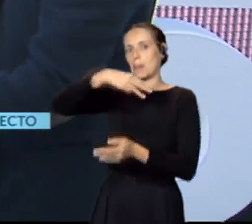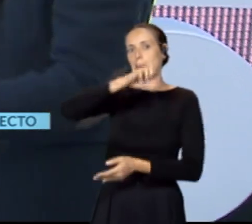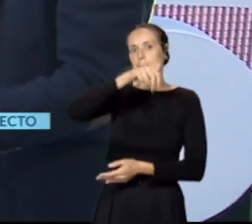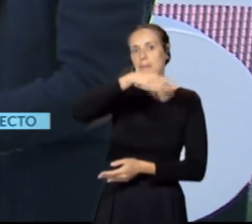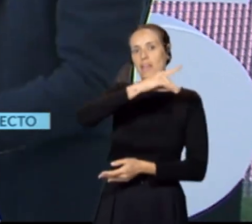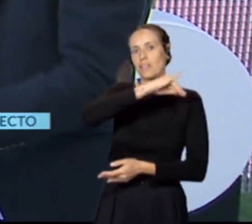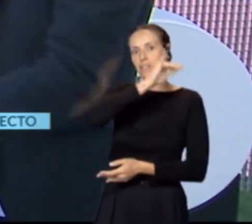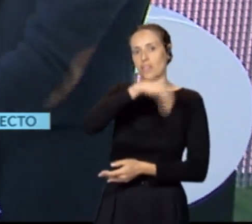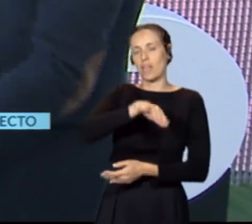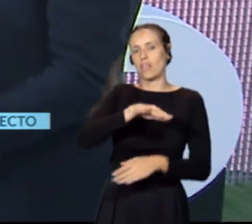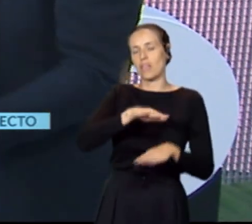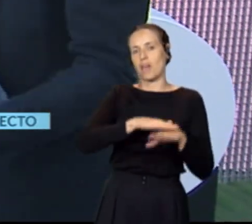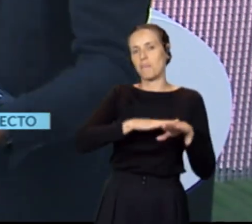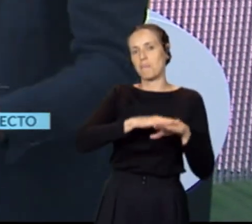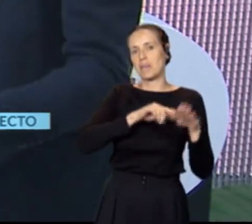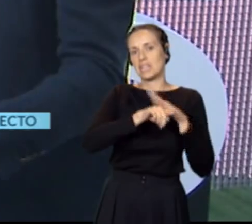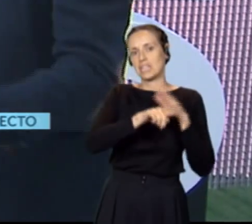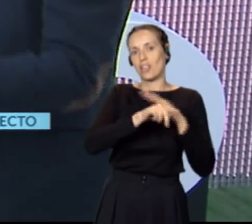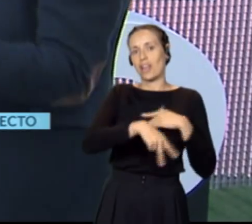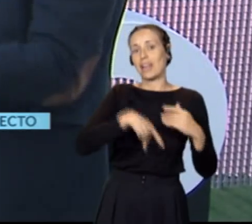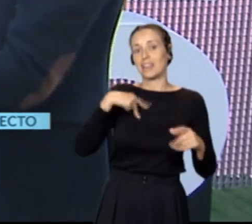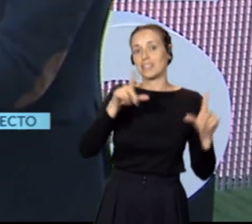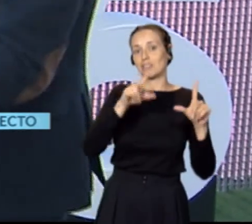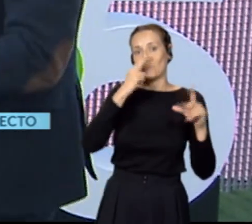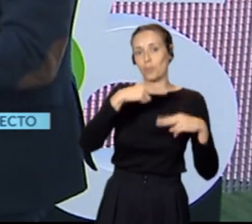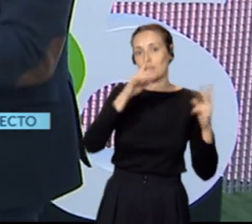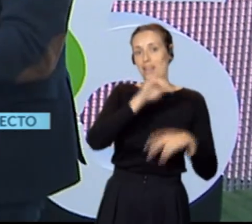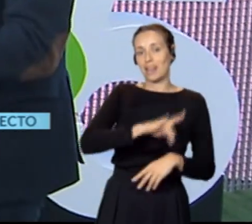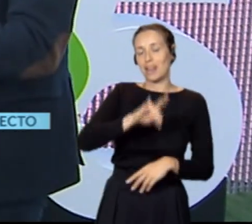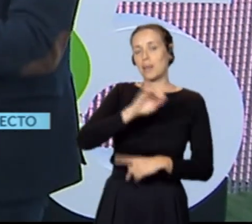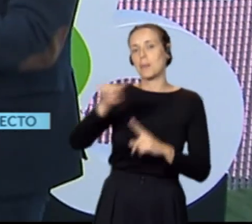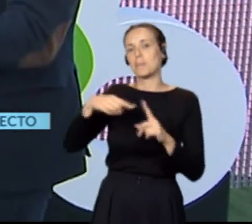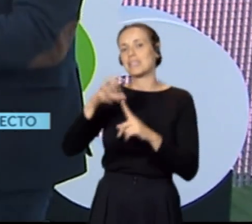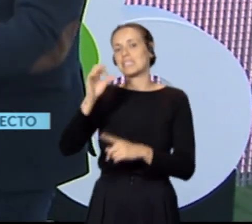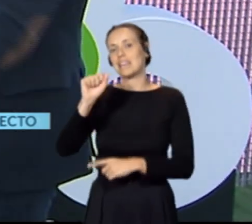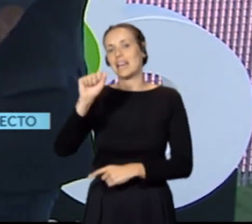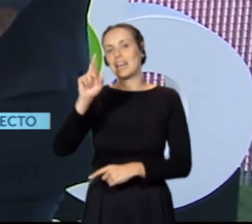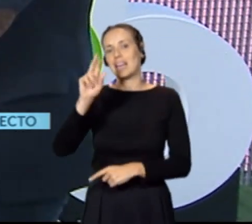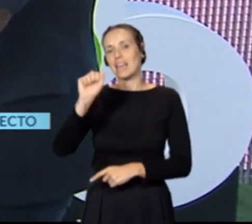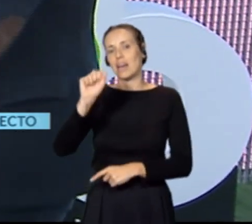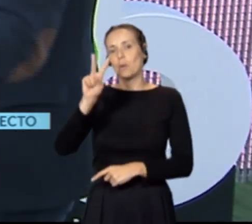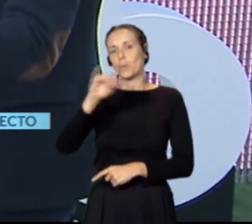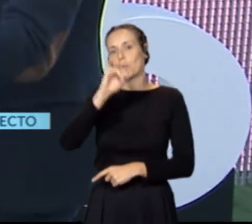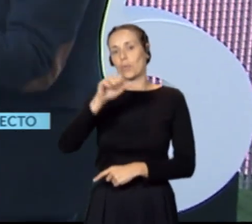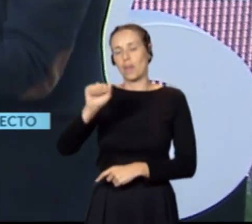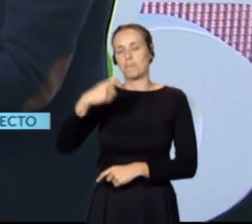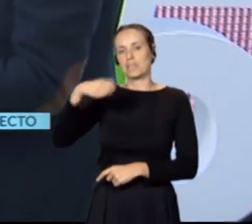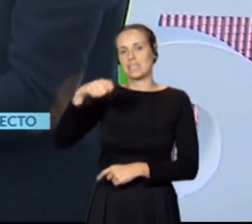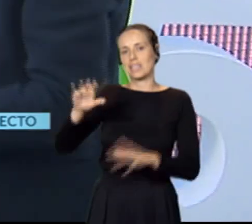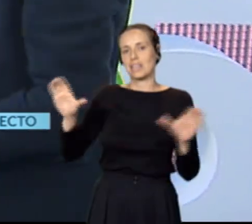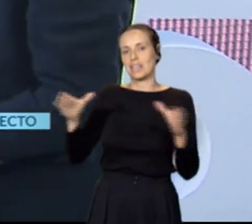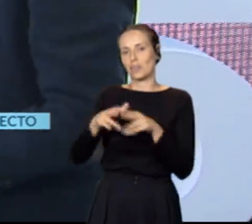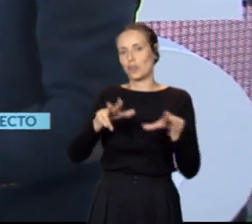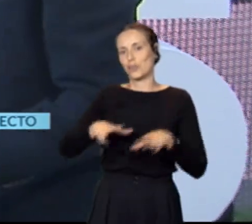administradora general de la radio televisión pública de Canarias como Rubén saraus presidente del clúster audiovisual en Arias ya han terminado de